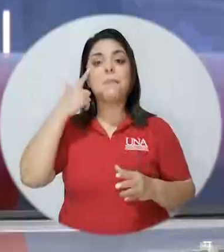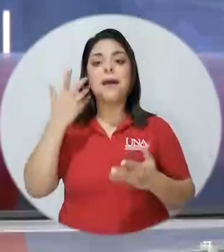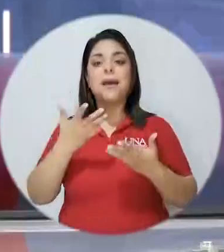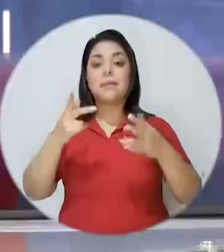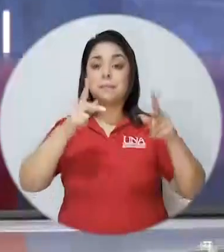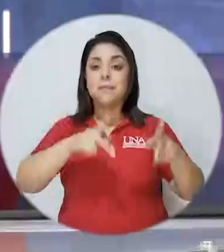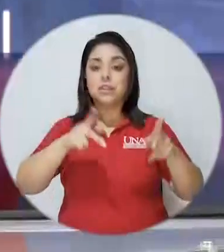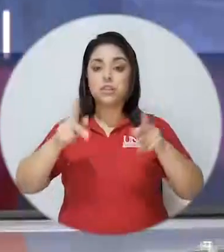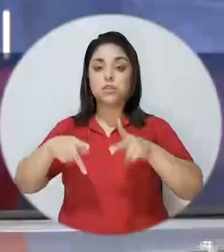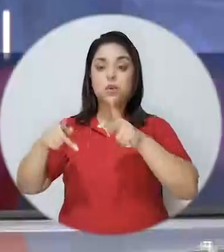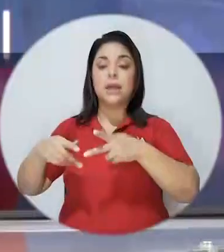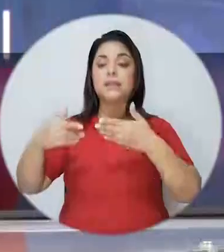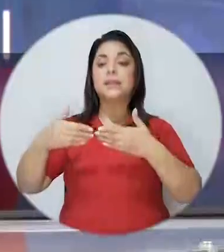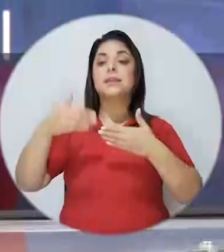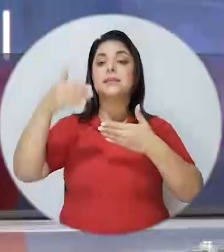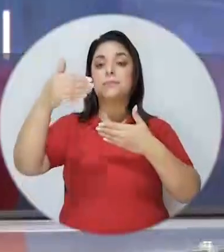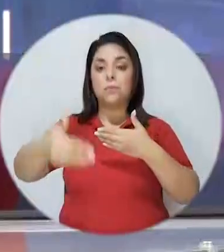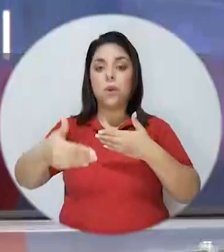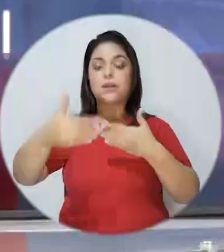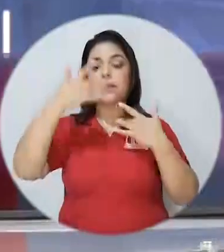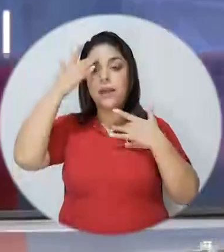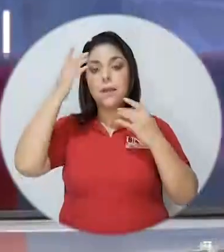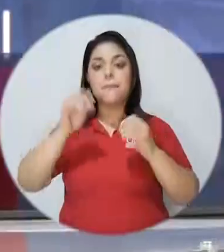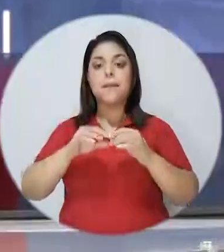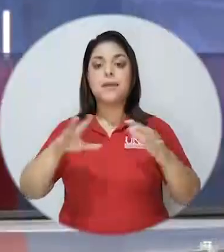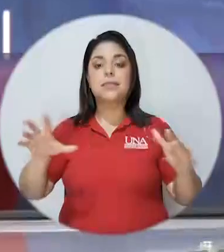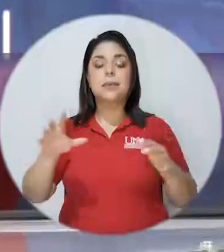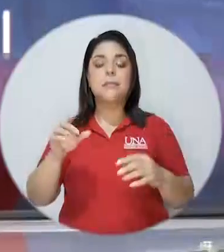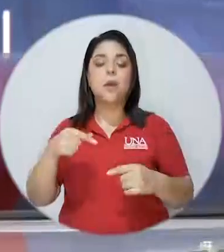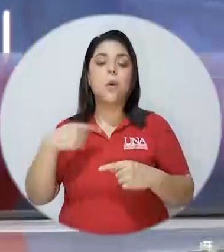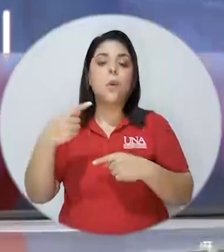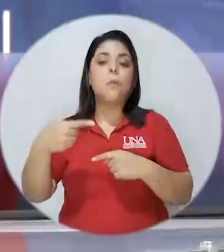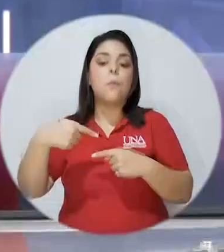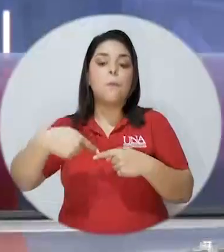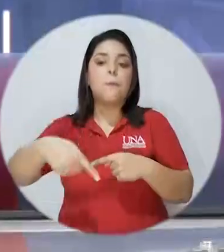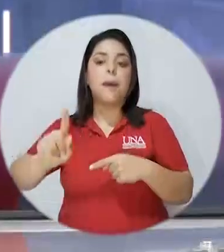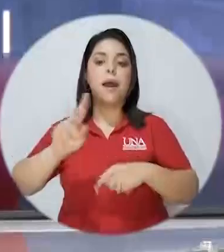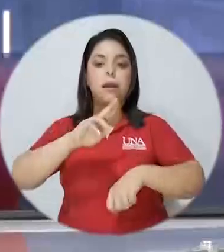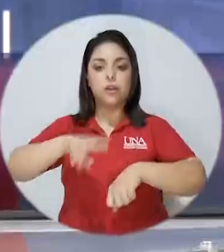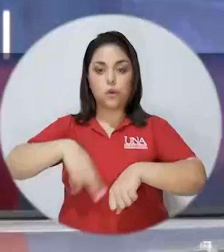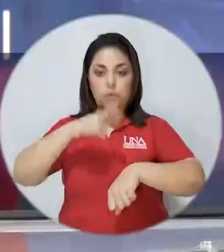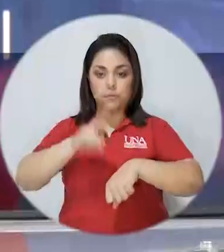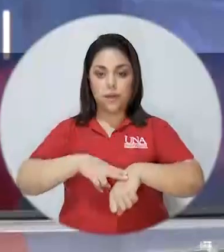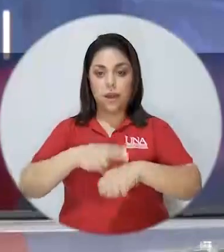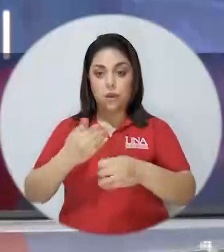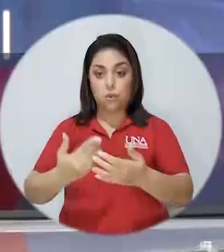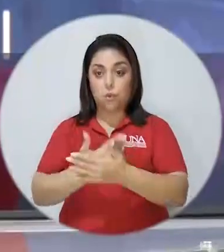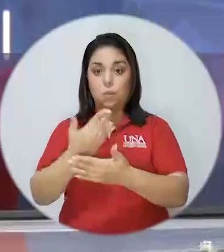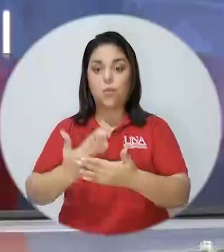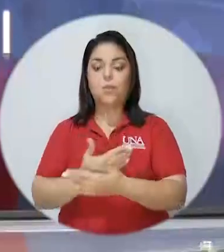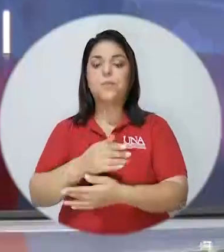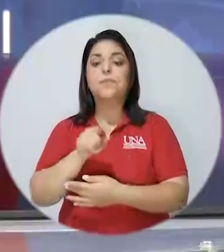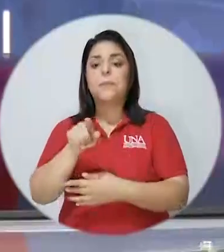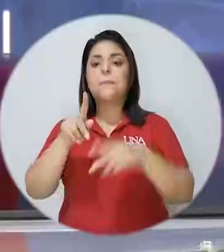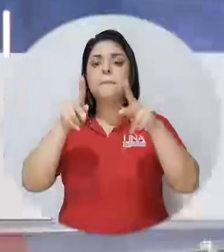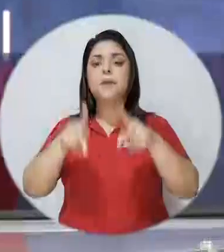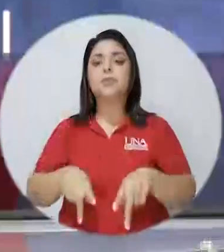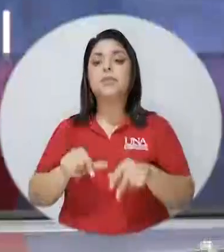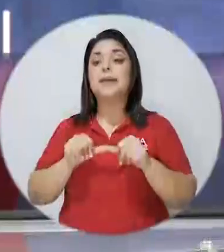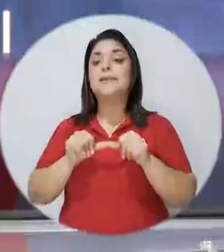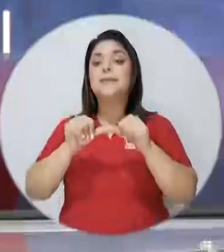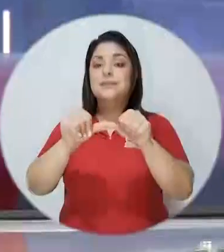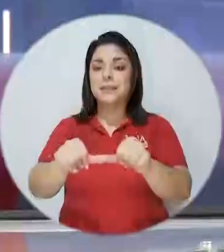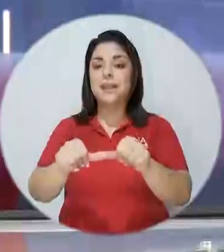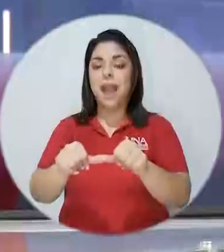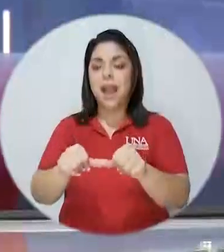a la pandemia, cuando ya de alguna forma se vuelva a lo que llaman la nueva normalidad, ¿verdad? Y ya haya pasado un tiempo, la gente siga